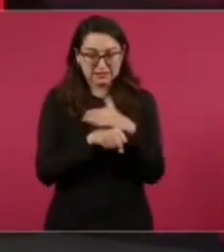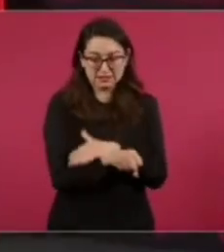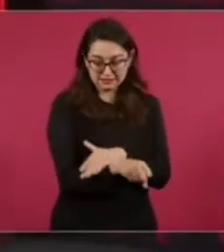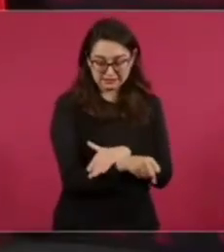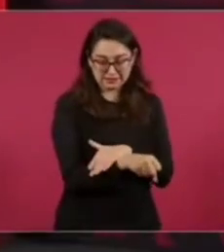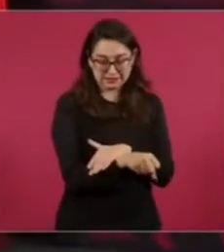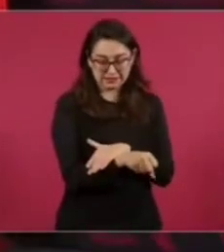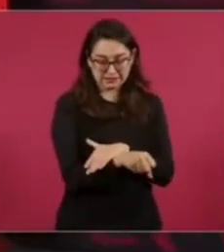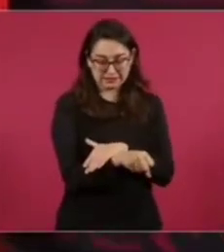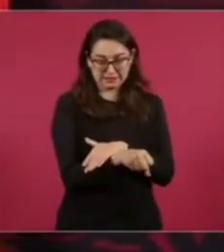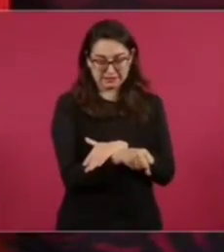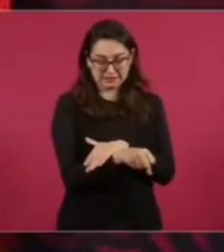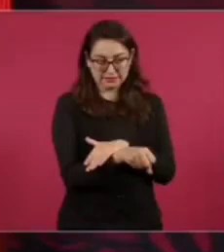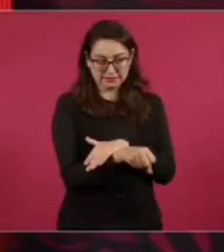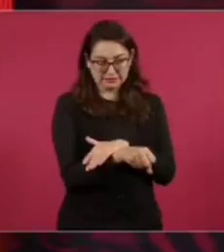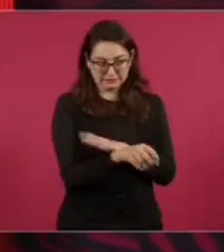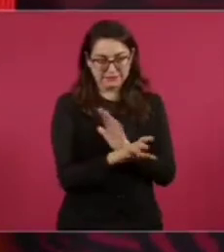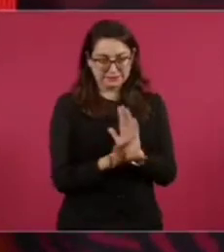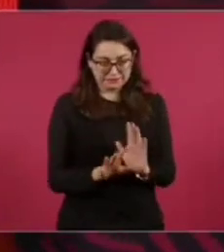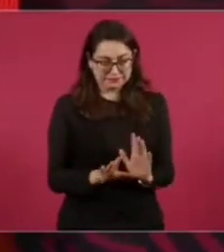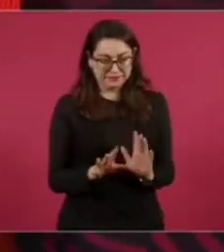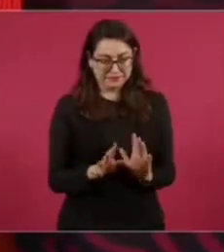frente a una acusación así